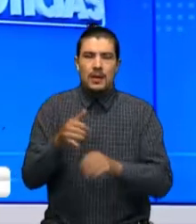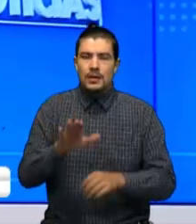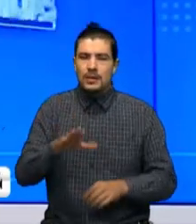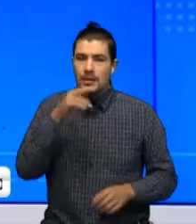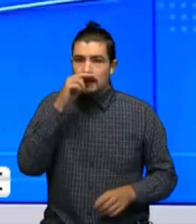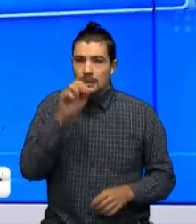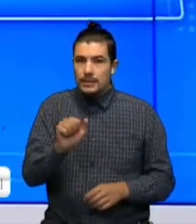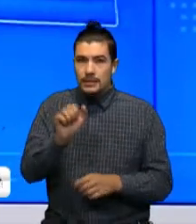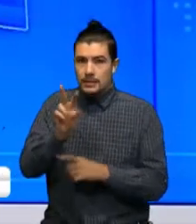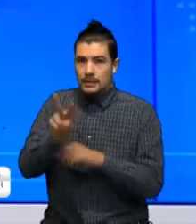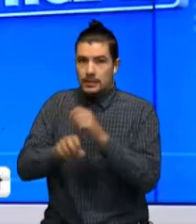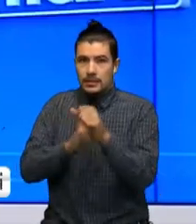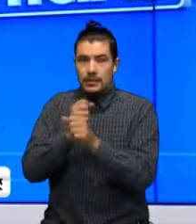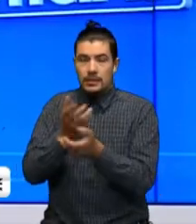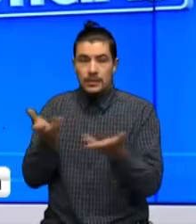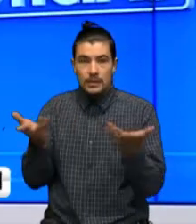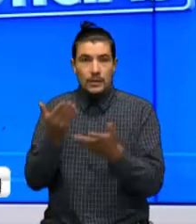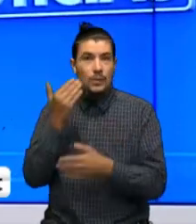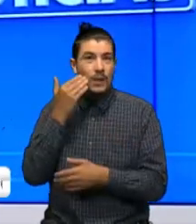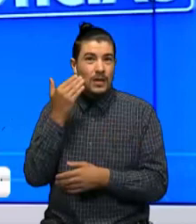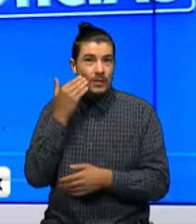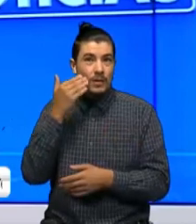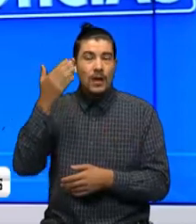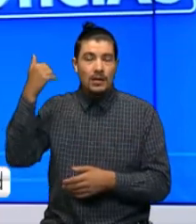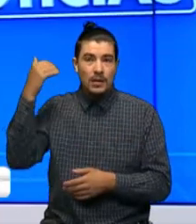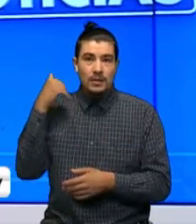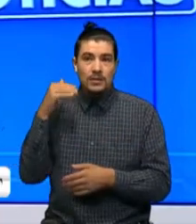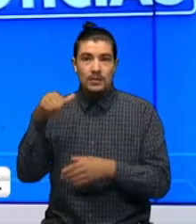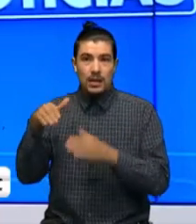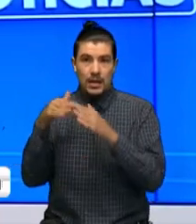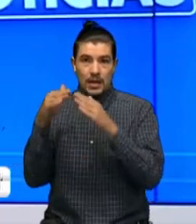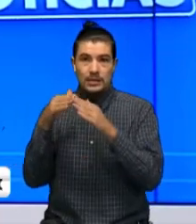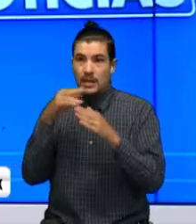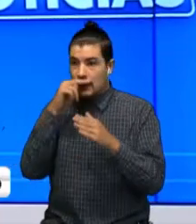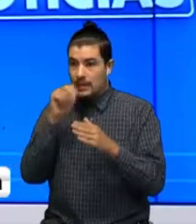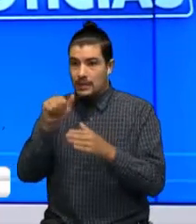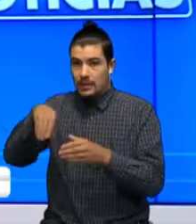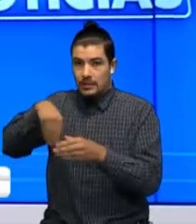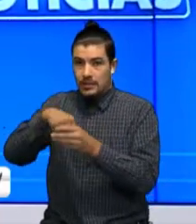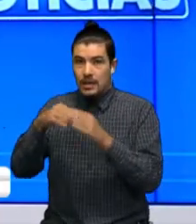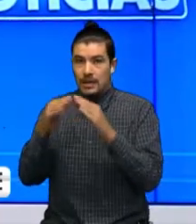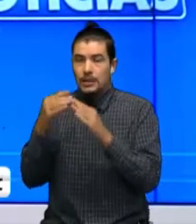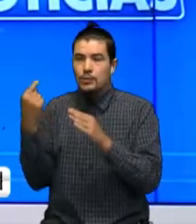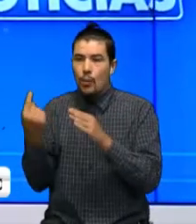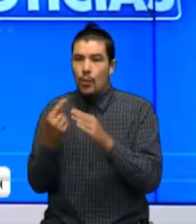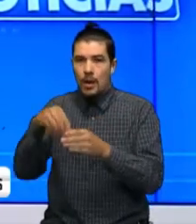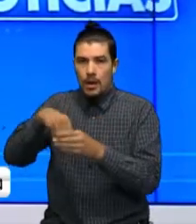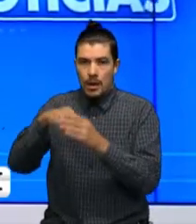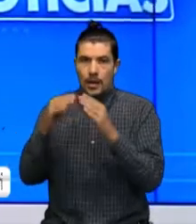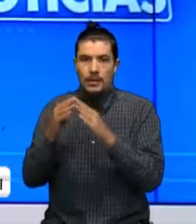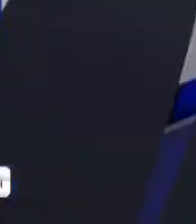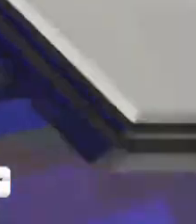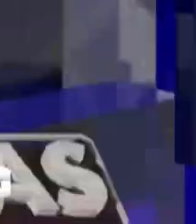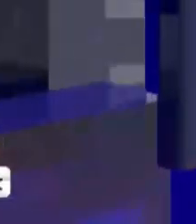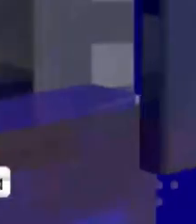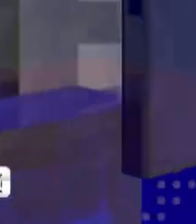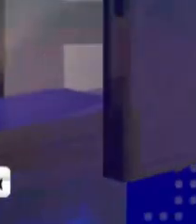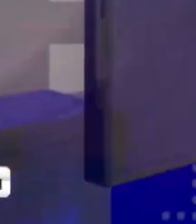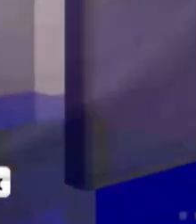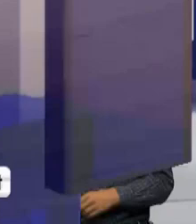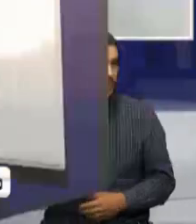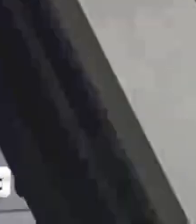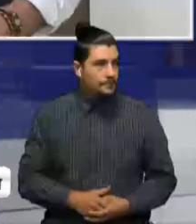los hechos ocurrieron cuando la niña estaba sola en su casa de hogar pinillos no tiene más detalles de esta información buenas tardes